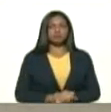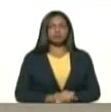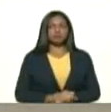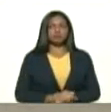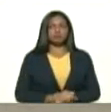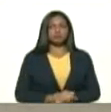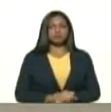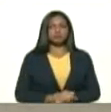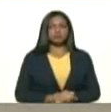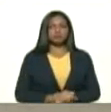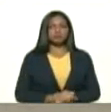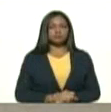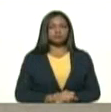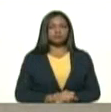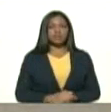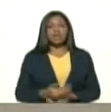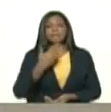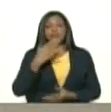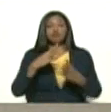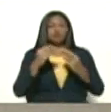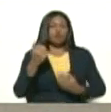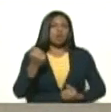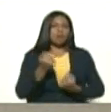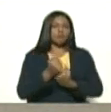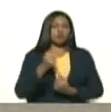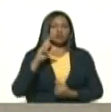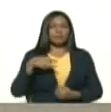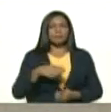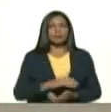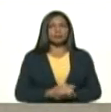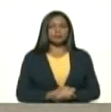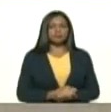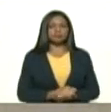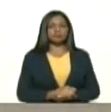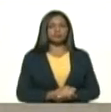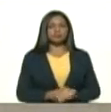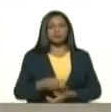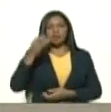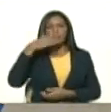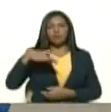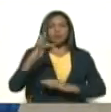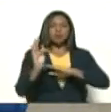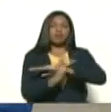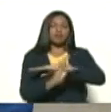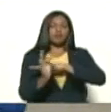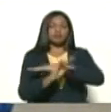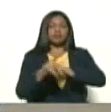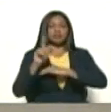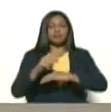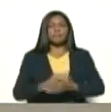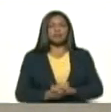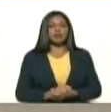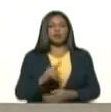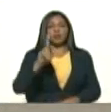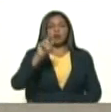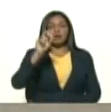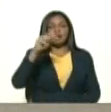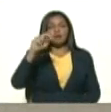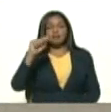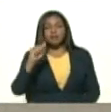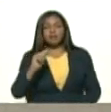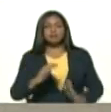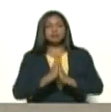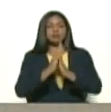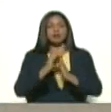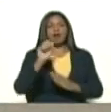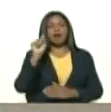Le pido toda la colaboración de la población de la frontera, de Ureña, de San Antonio, a